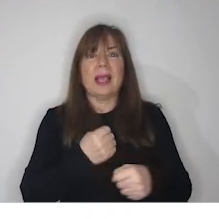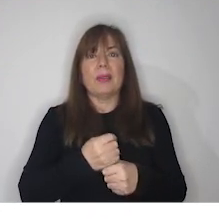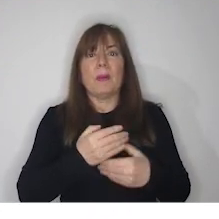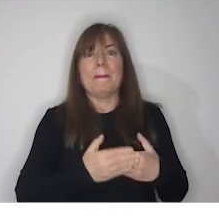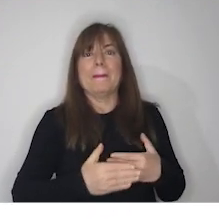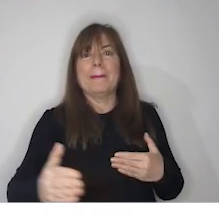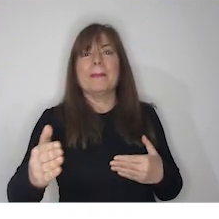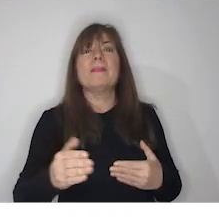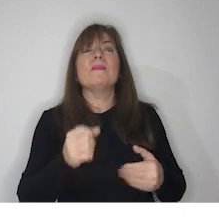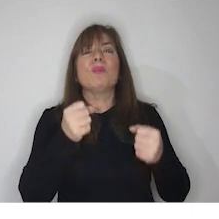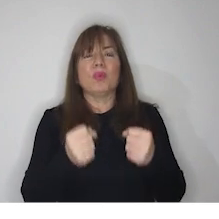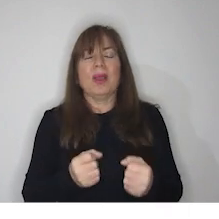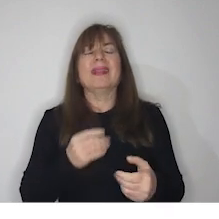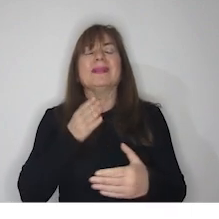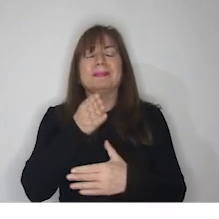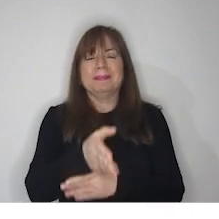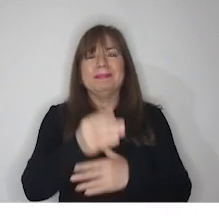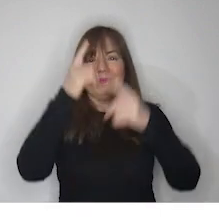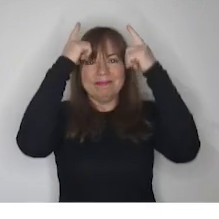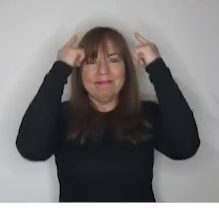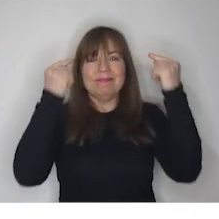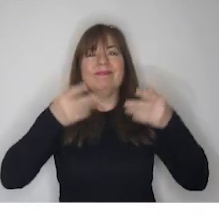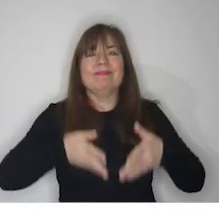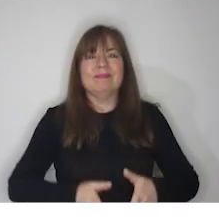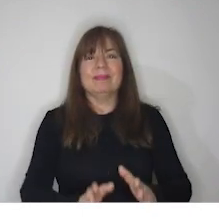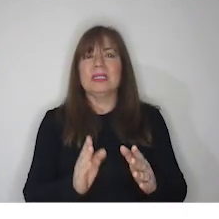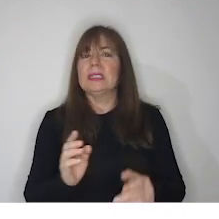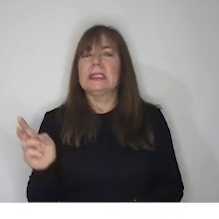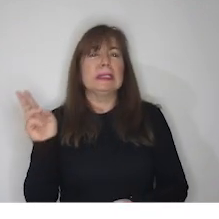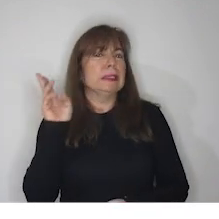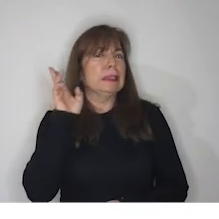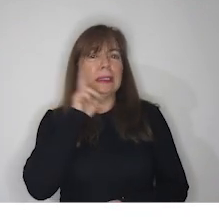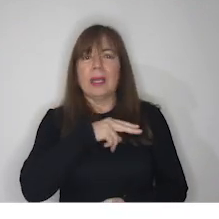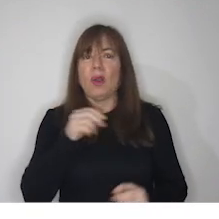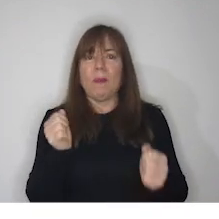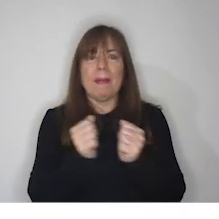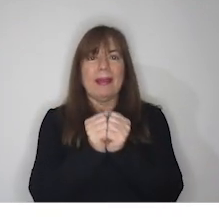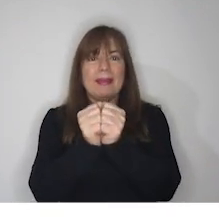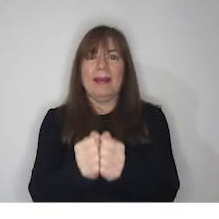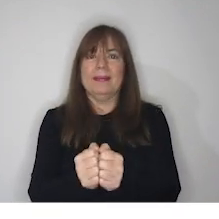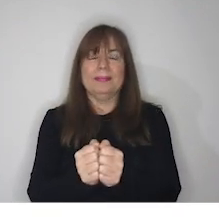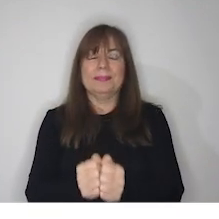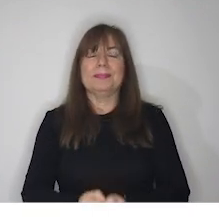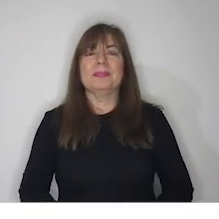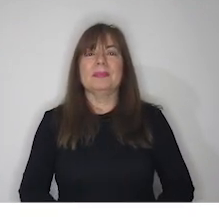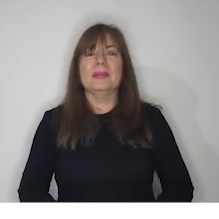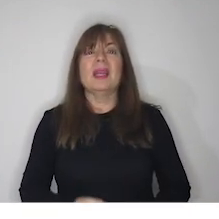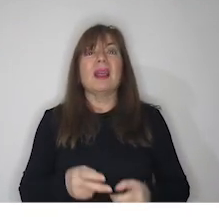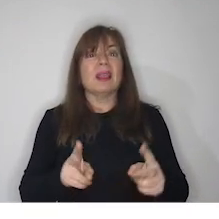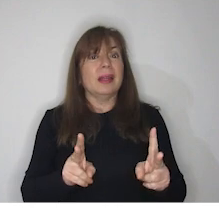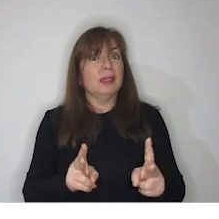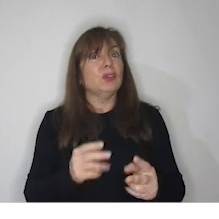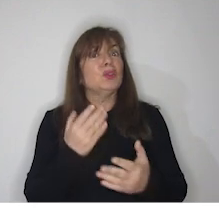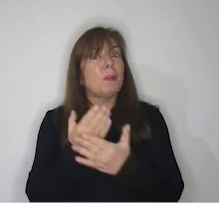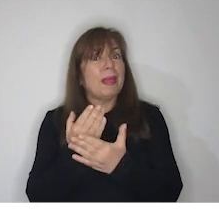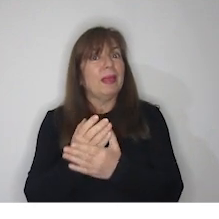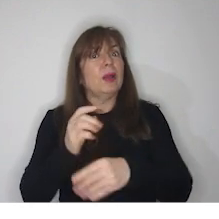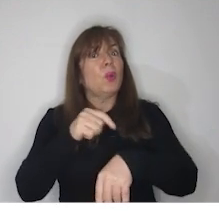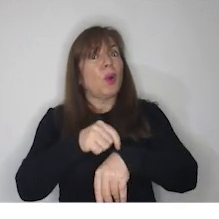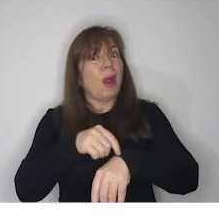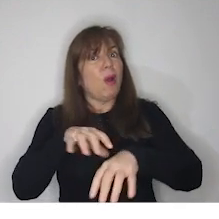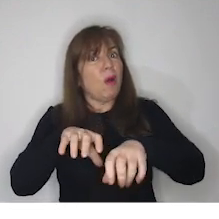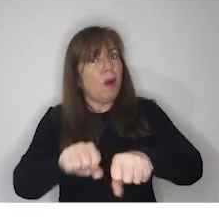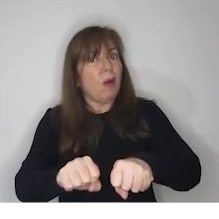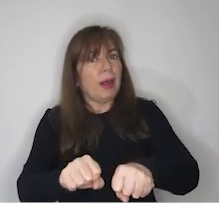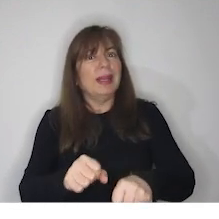matrona en los CESFAM o consultorios sin compañía o permiso de un adulto? Tú tienes derecho a solicitar una hora, si aún no lo